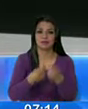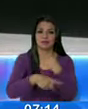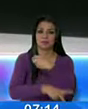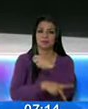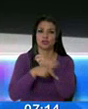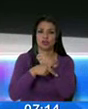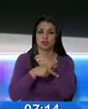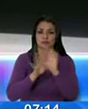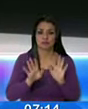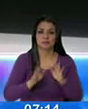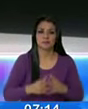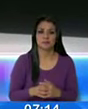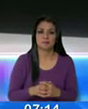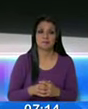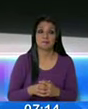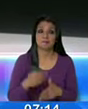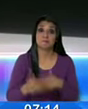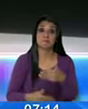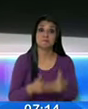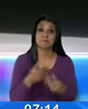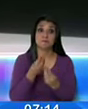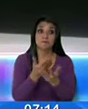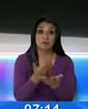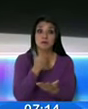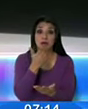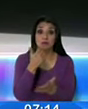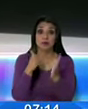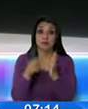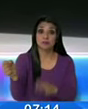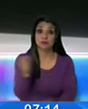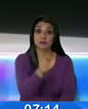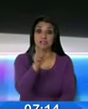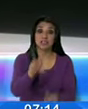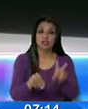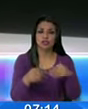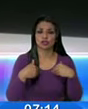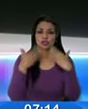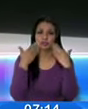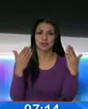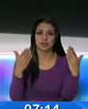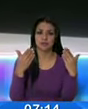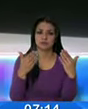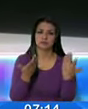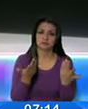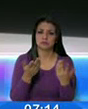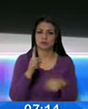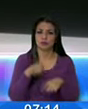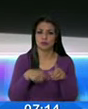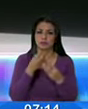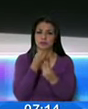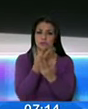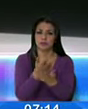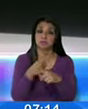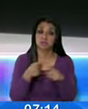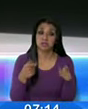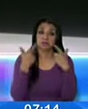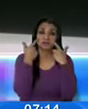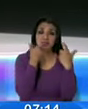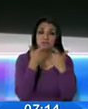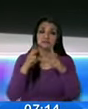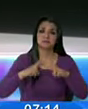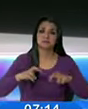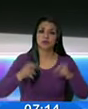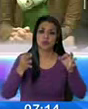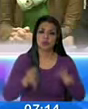ser las medidas o qué deberíamos hacer si en caso de no comparecer. De manera que hay una disposición en la investigación fiscal y tendrá